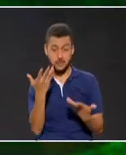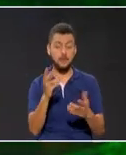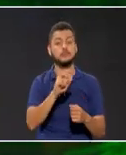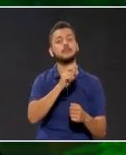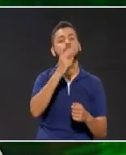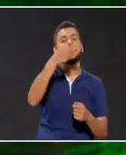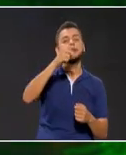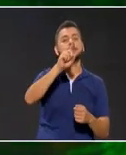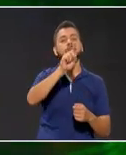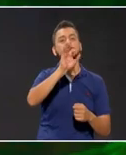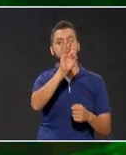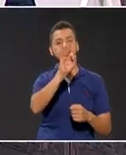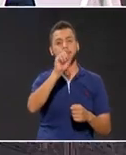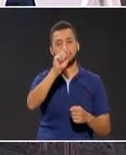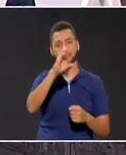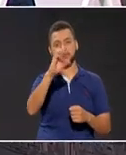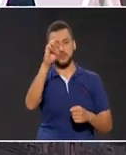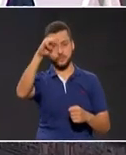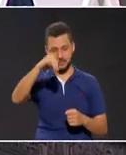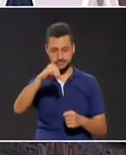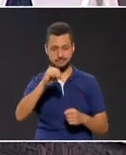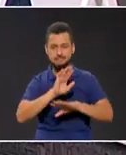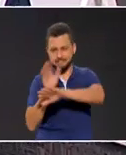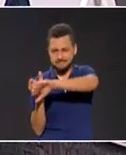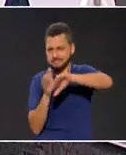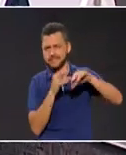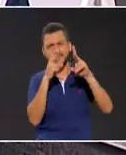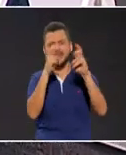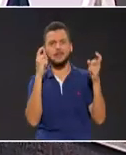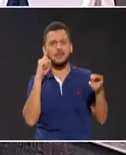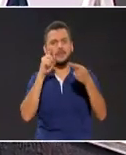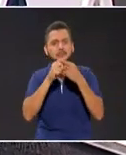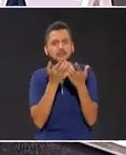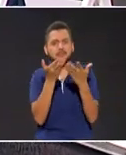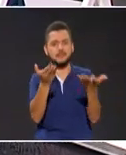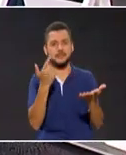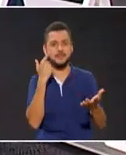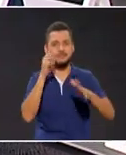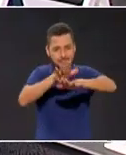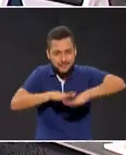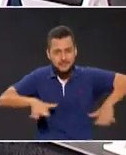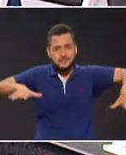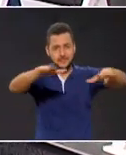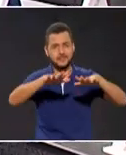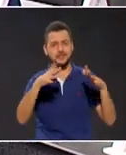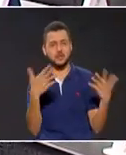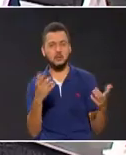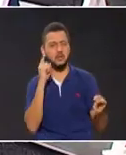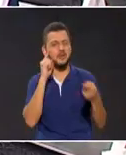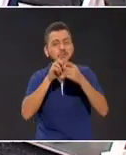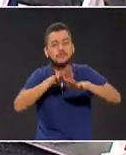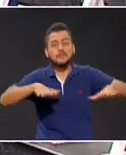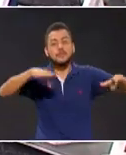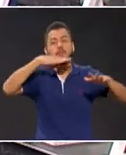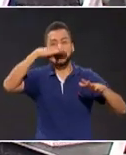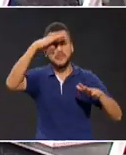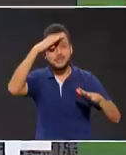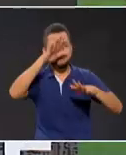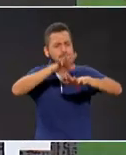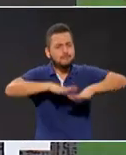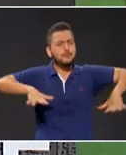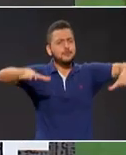www.h13n.com. El turno es para hablar de movilidad. Hay un asunto que nuevamente Medellín, como vamos, ha referenciado, y es